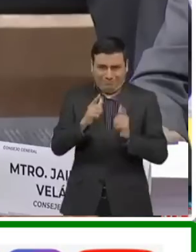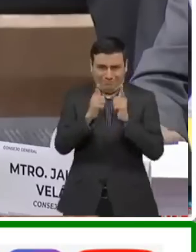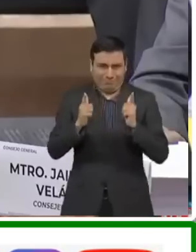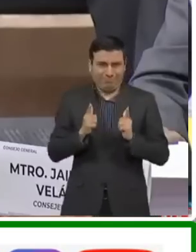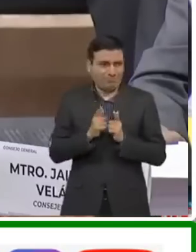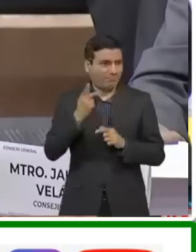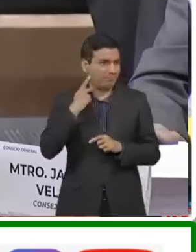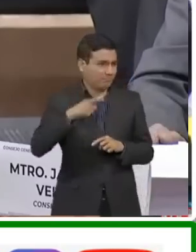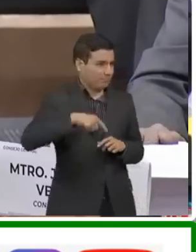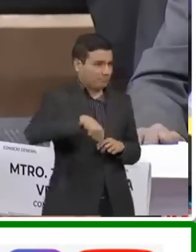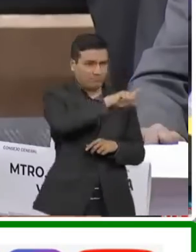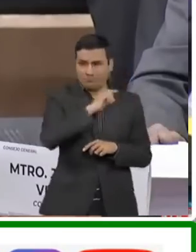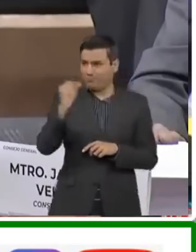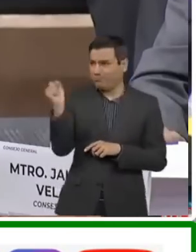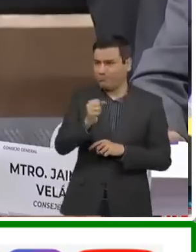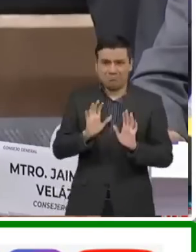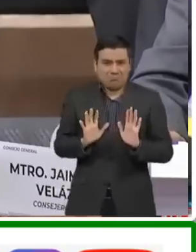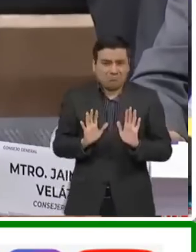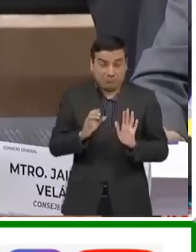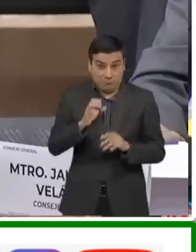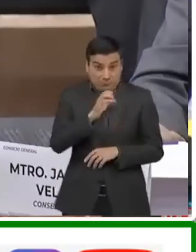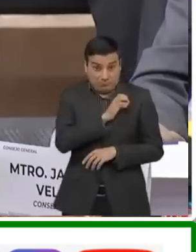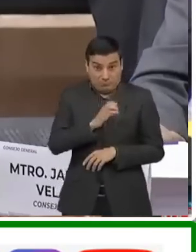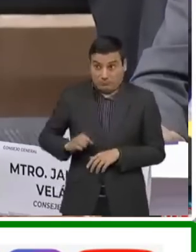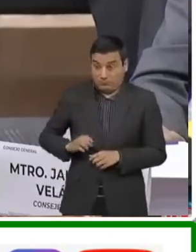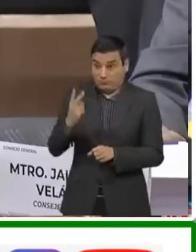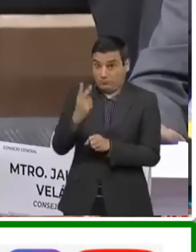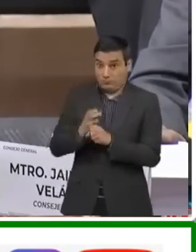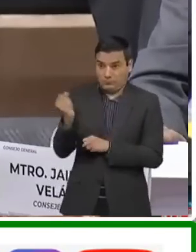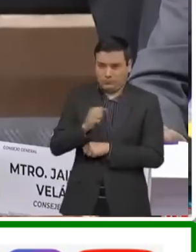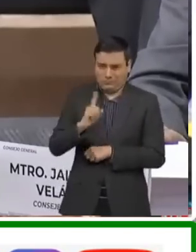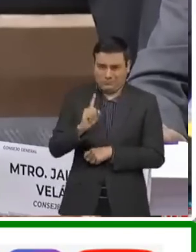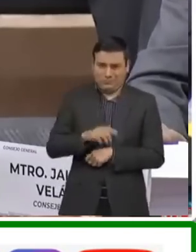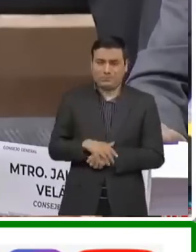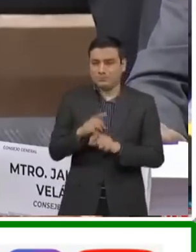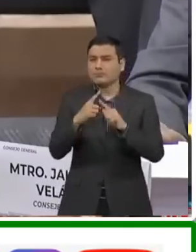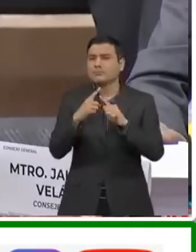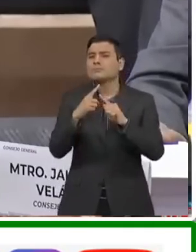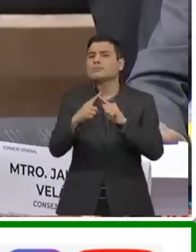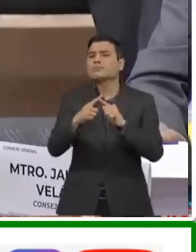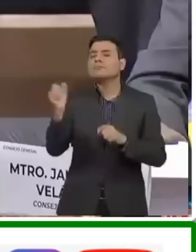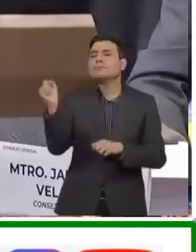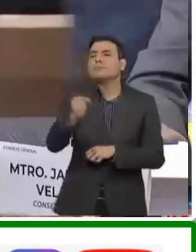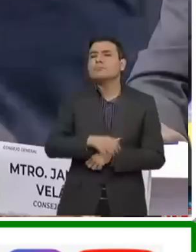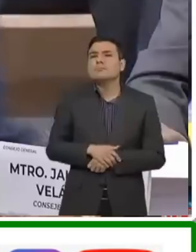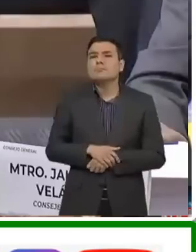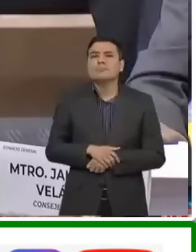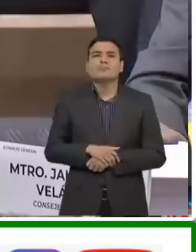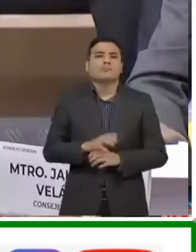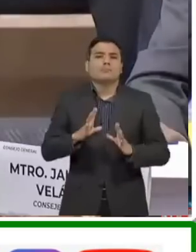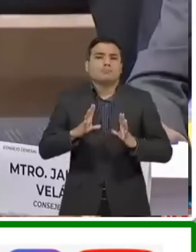representados, ninguno de los candidatos de esta coalición, sino la trajo una empresa, una